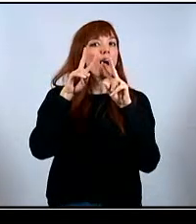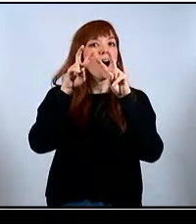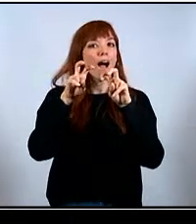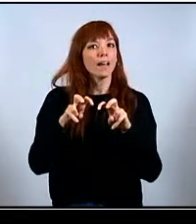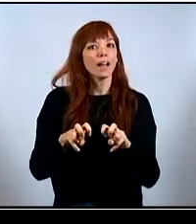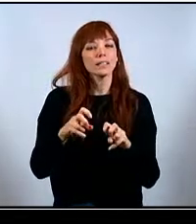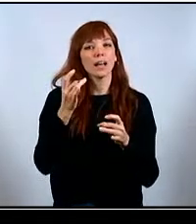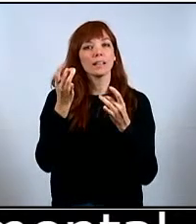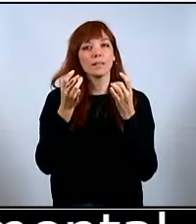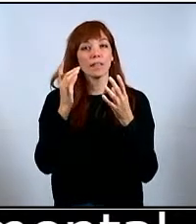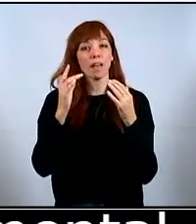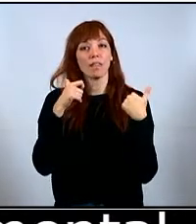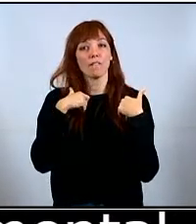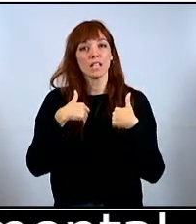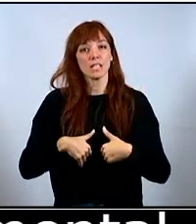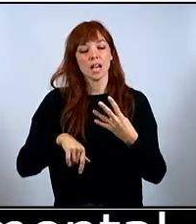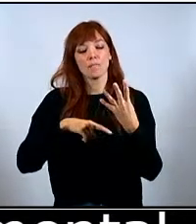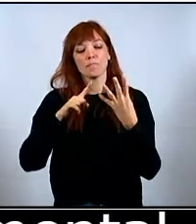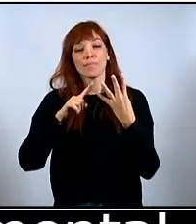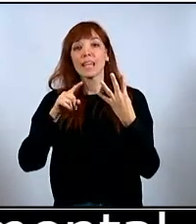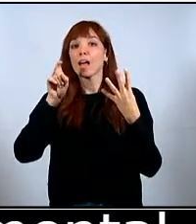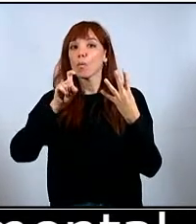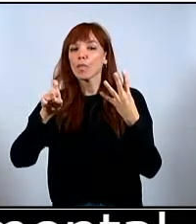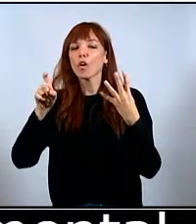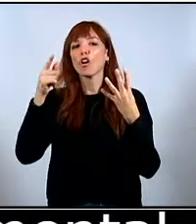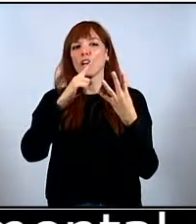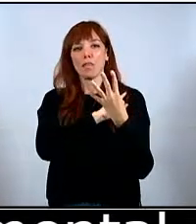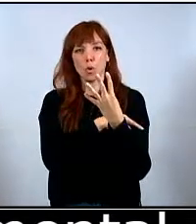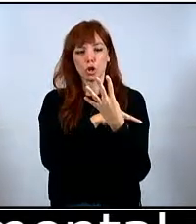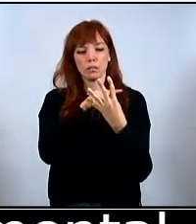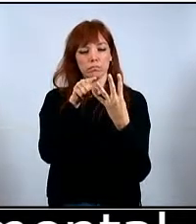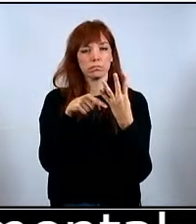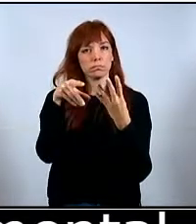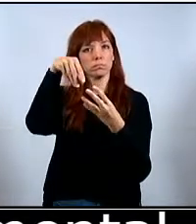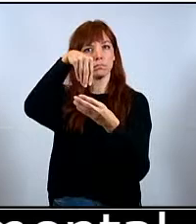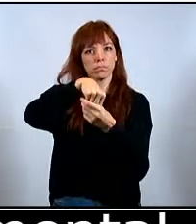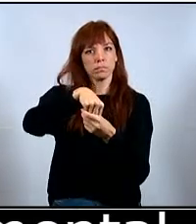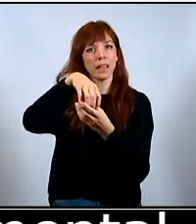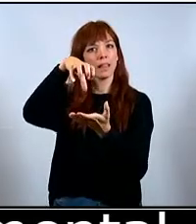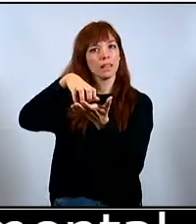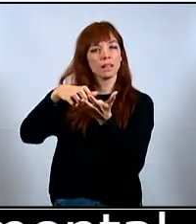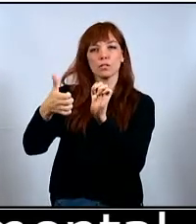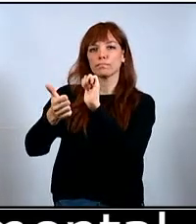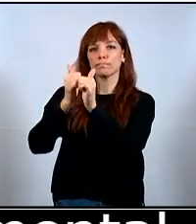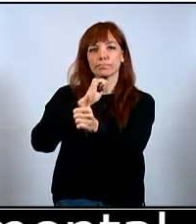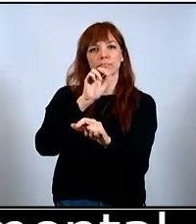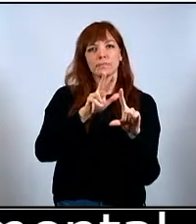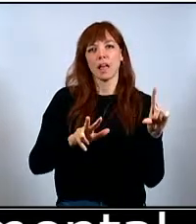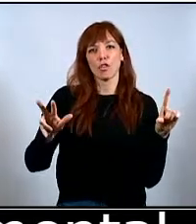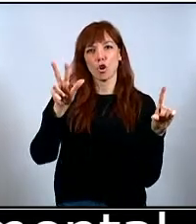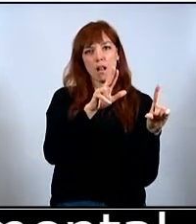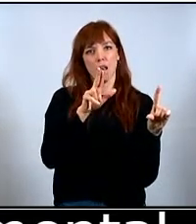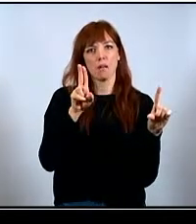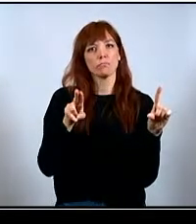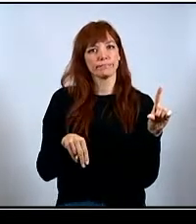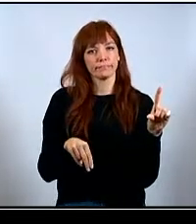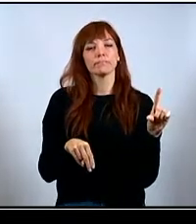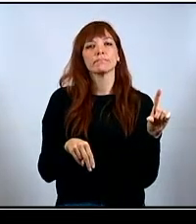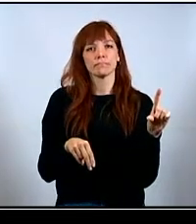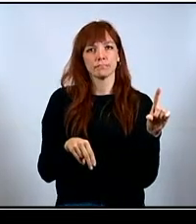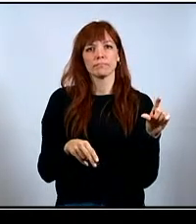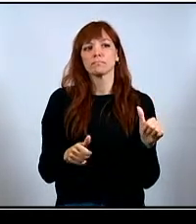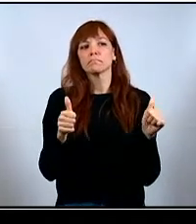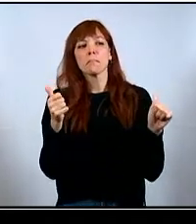y el deporte y educación y deporte. Será el centro de referencia en esta materia a nivel nacional. No hay